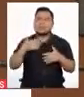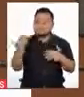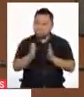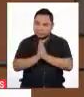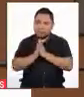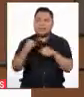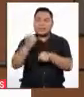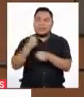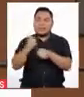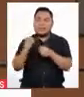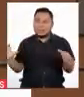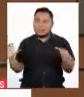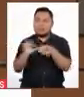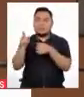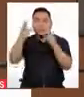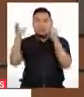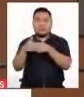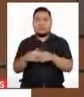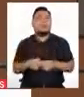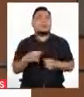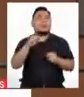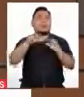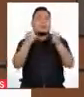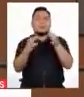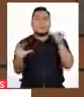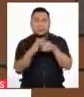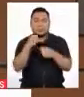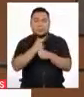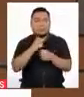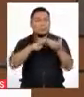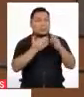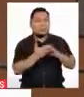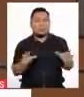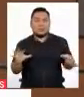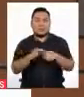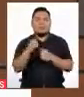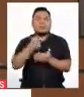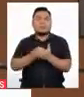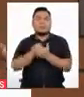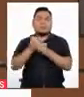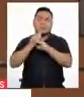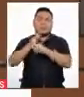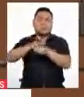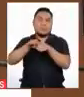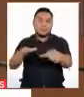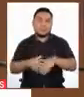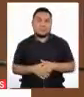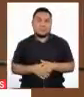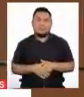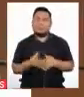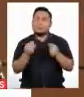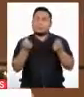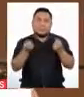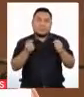con el Legislativo, de la mano con cuanta institución haya, y de la mano con la población para combatir esta enfermedad. Con mucho